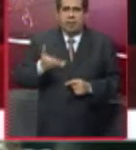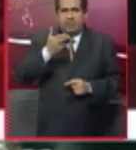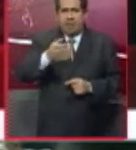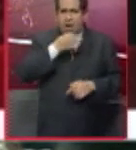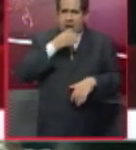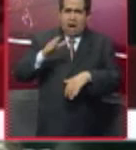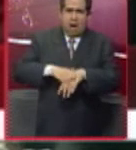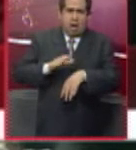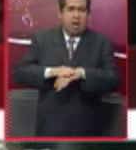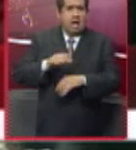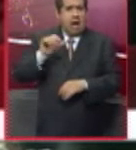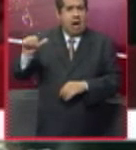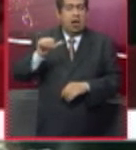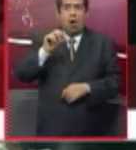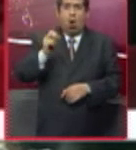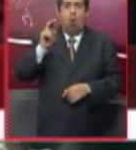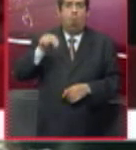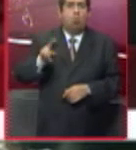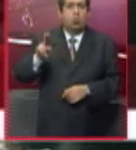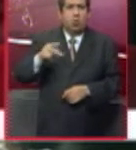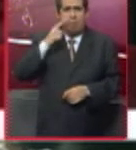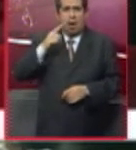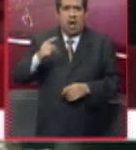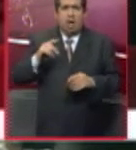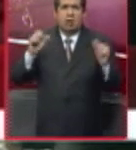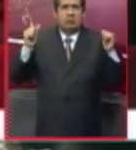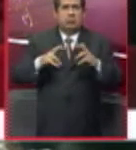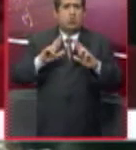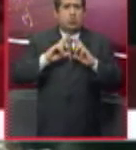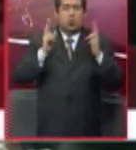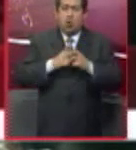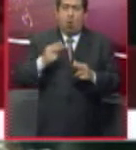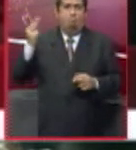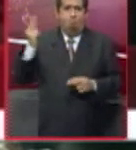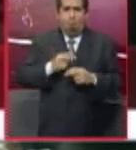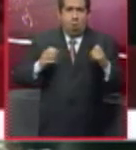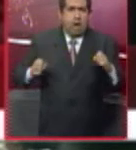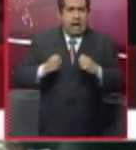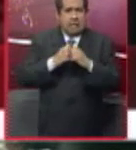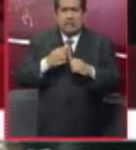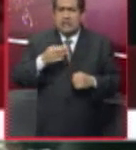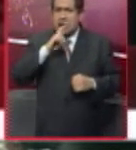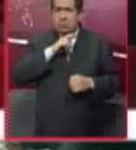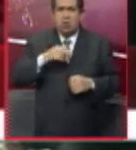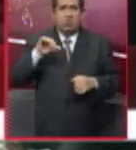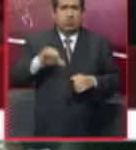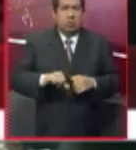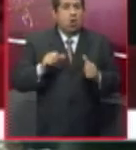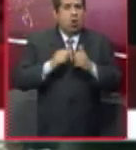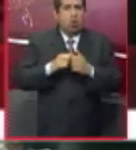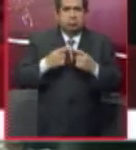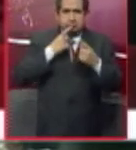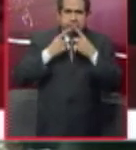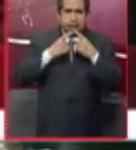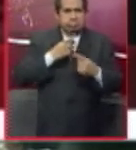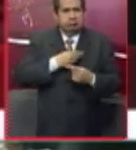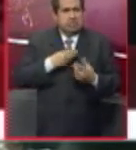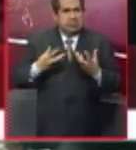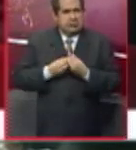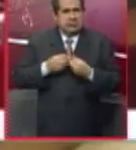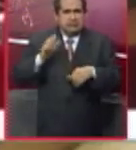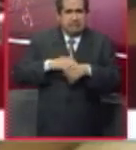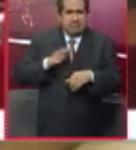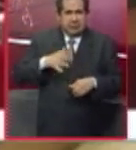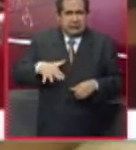hacer un llamado a la Organización de las Naciones Unidas para que convoque a una reunión con carácter de urgente y extraordinaria, con objeto de que países miembros intensifiquen